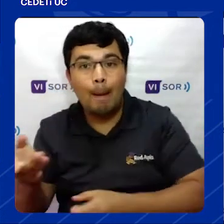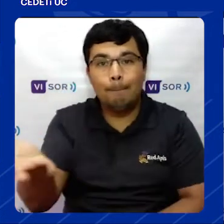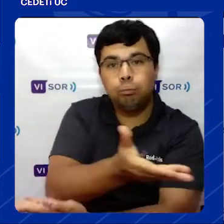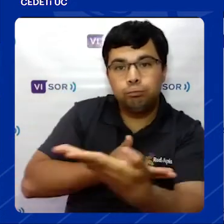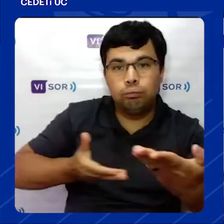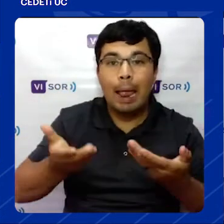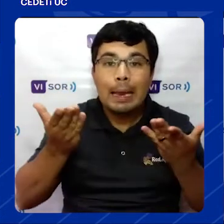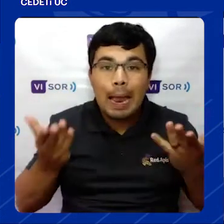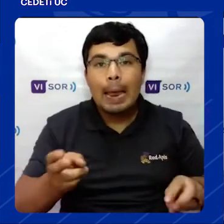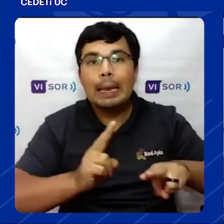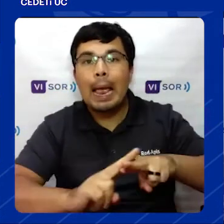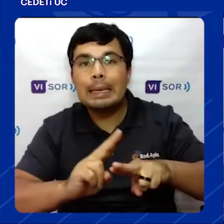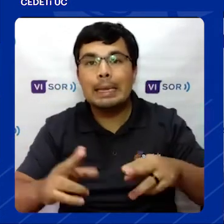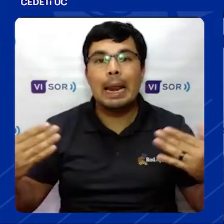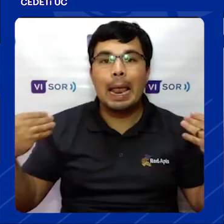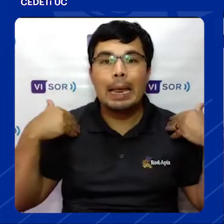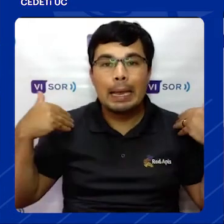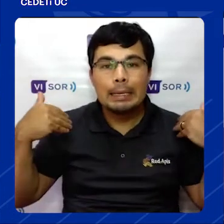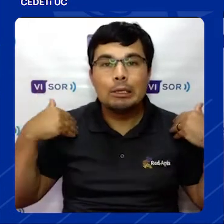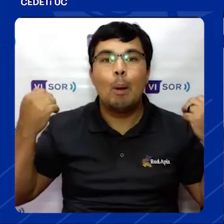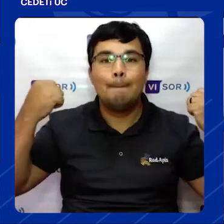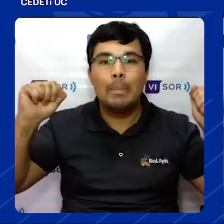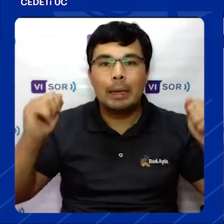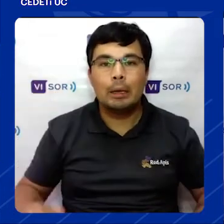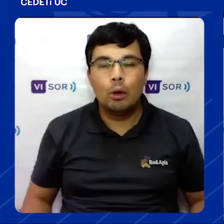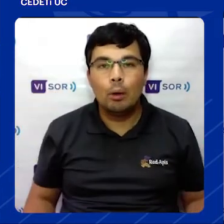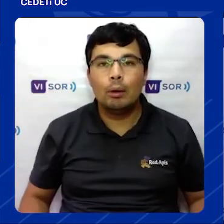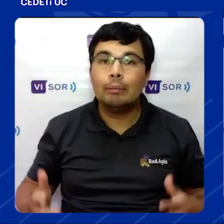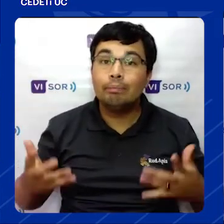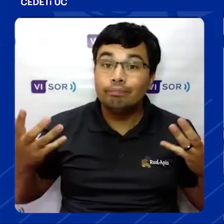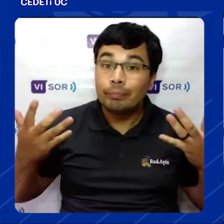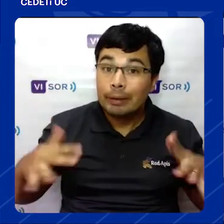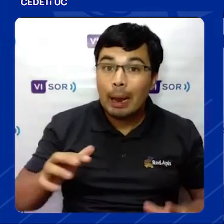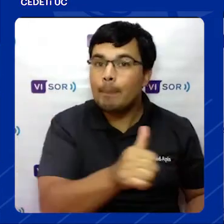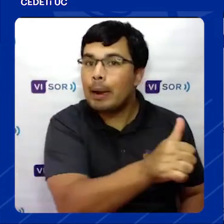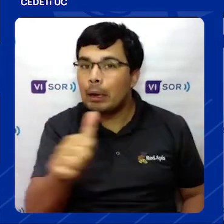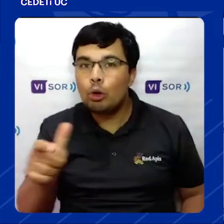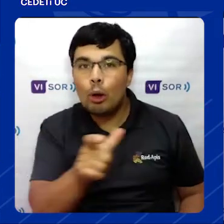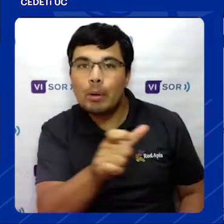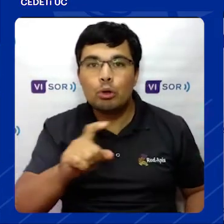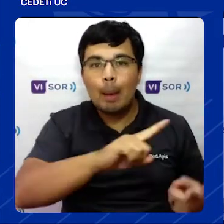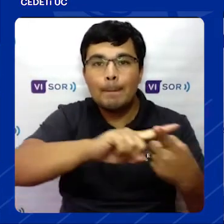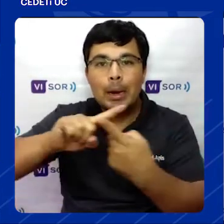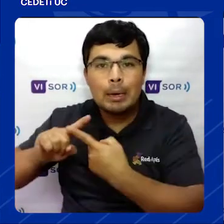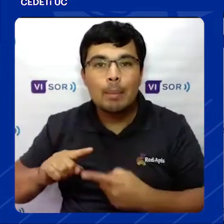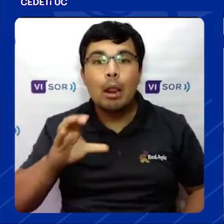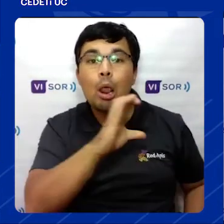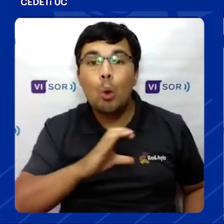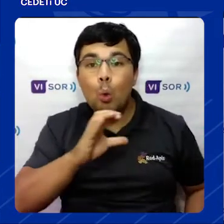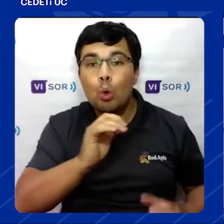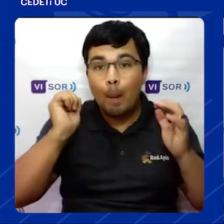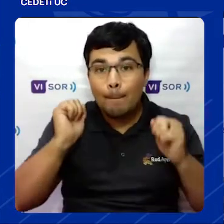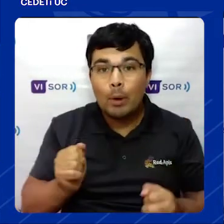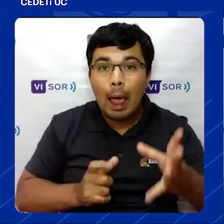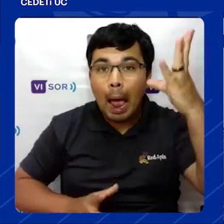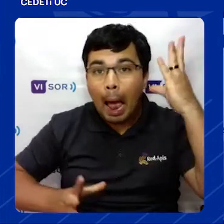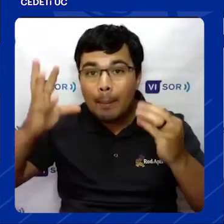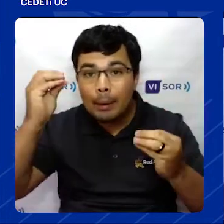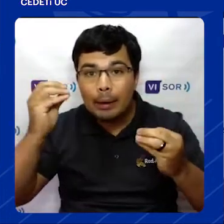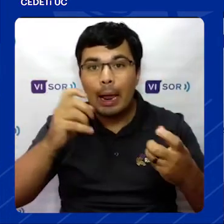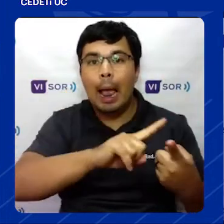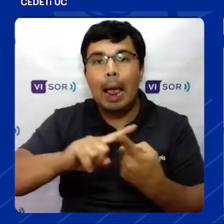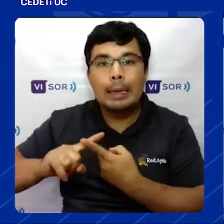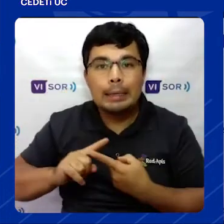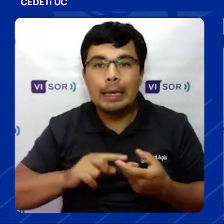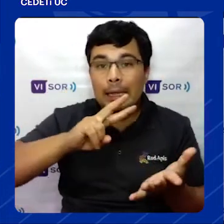se van a realizar ejercicios prácticos, ya para que todas las personas que participen del curso puedan aprender a